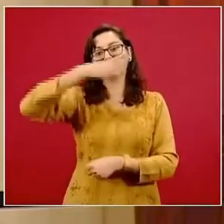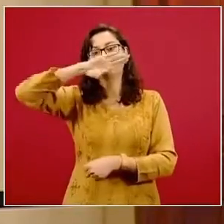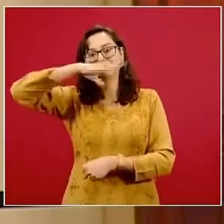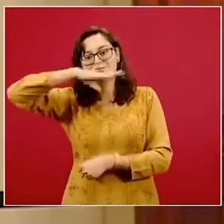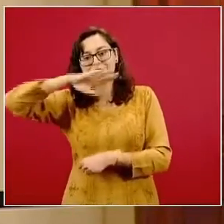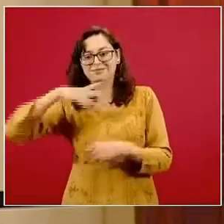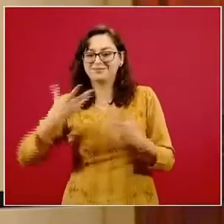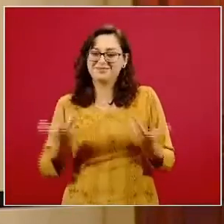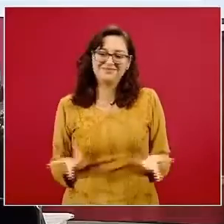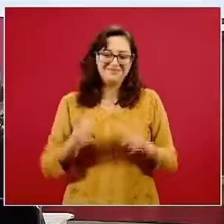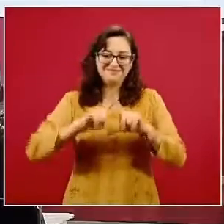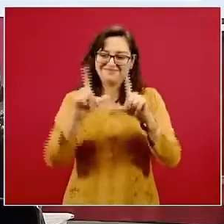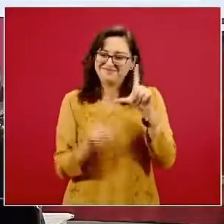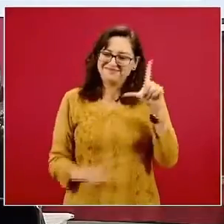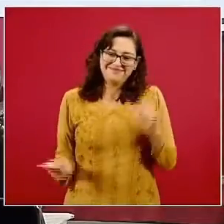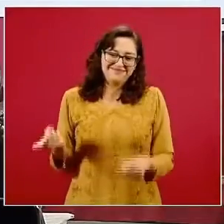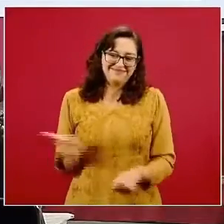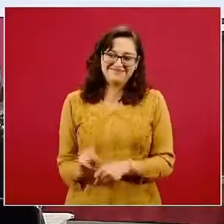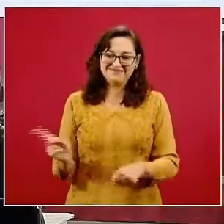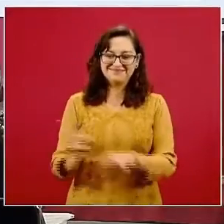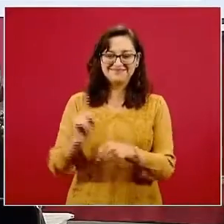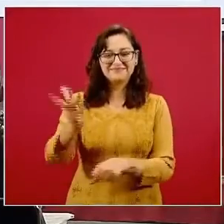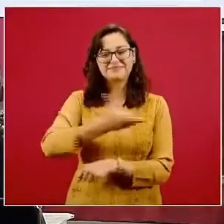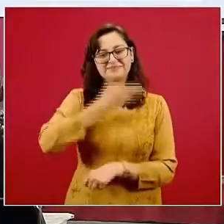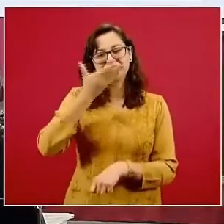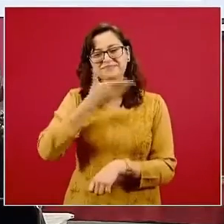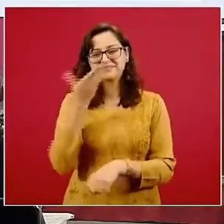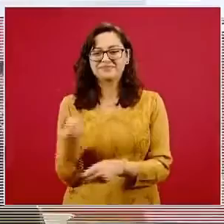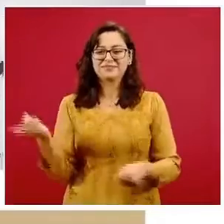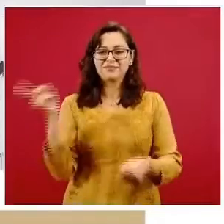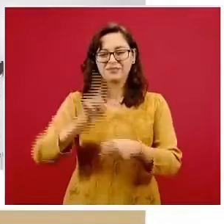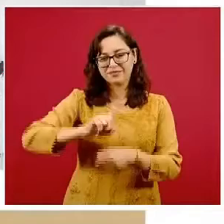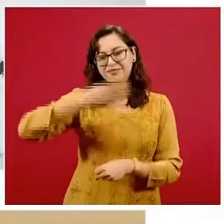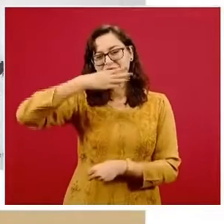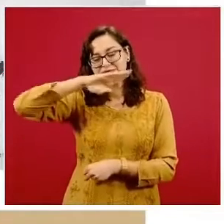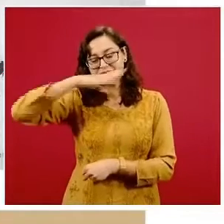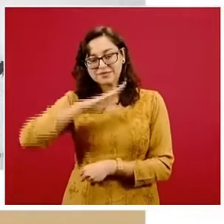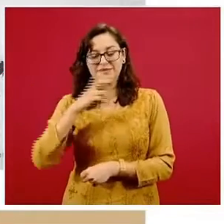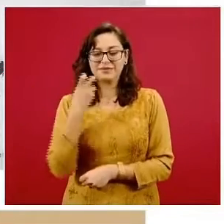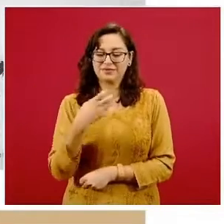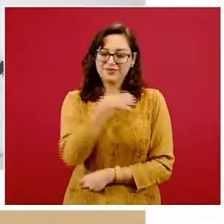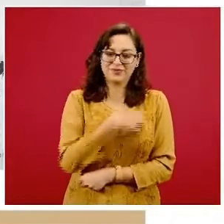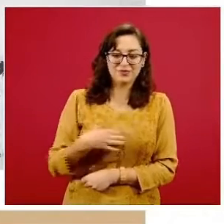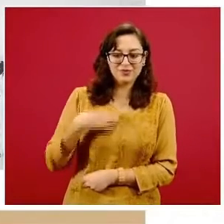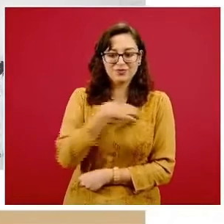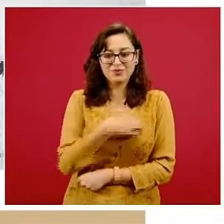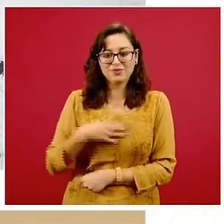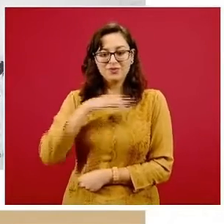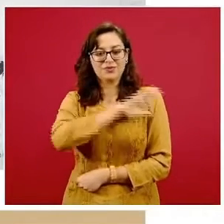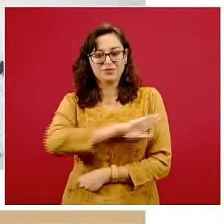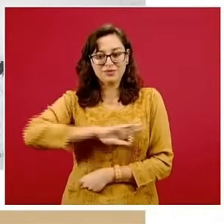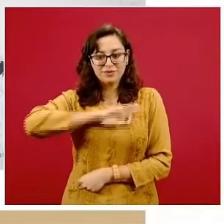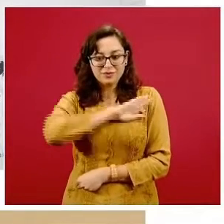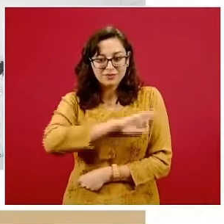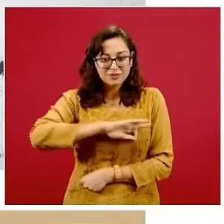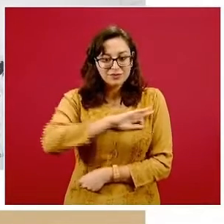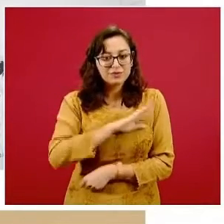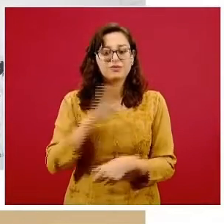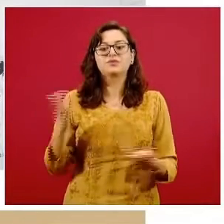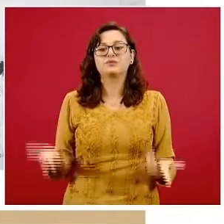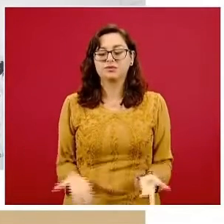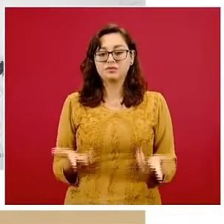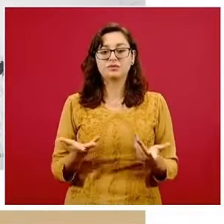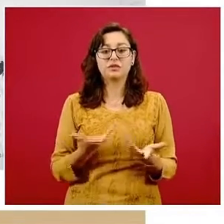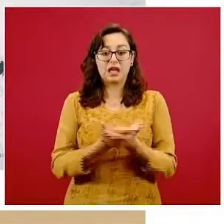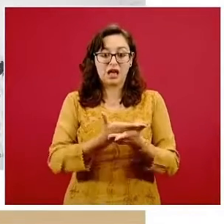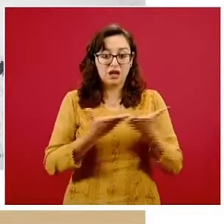todos los días son días del maíz, a congratularnos del hecho de que a pesar de todo este sistema